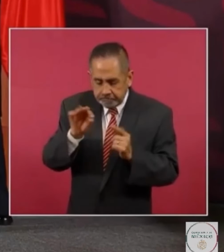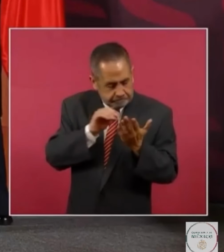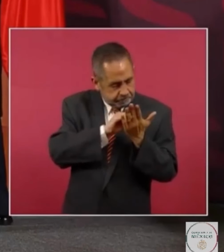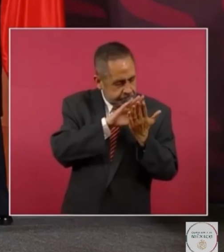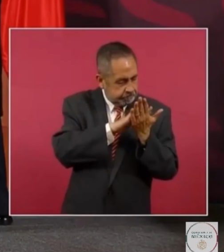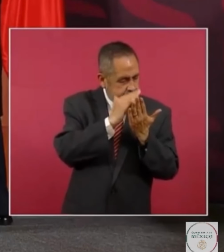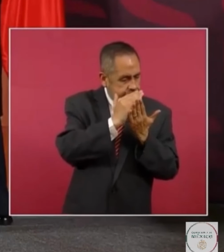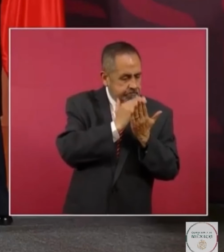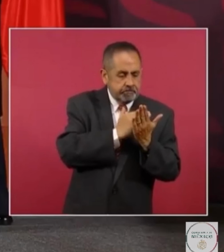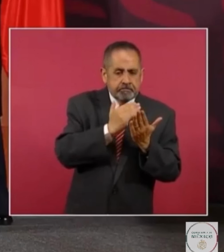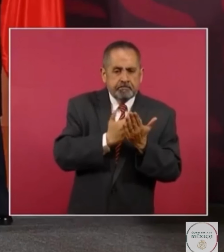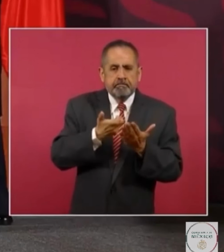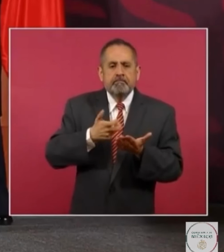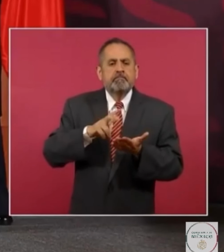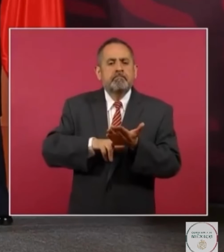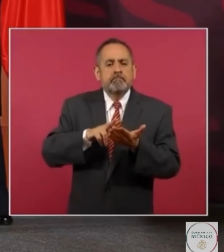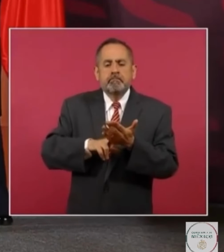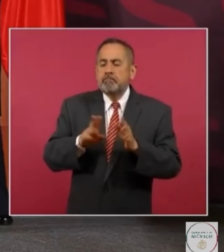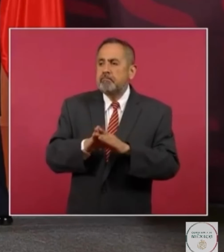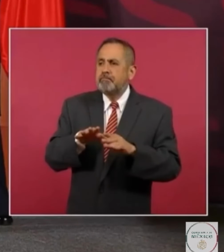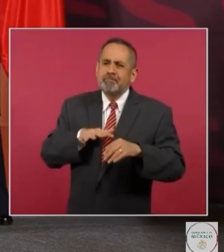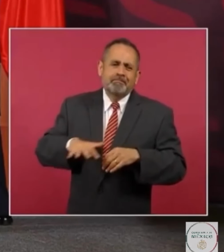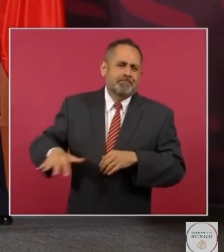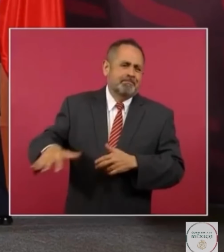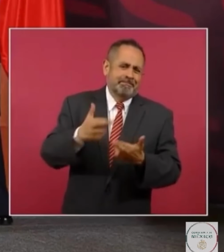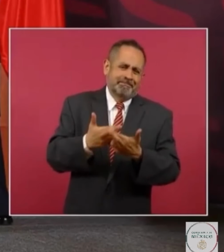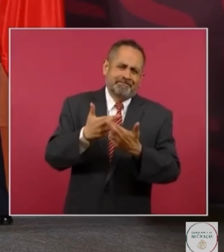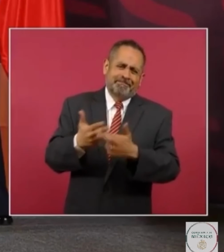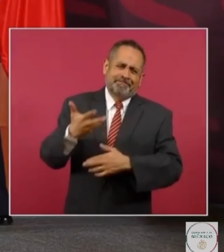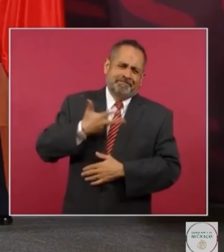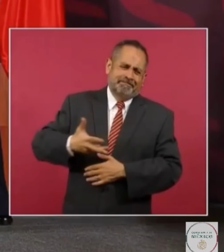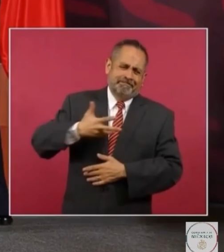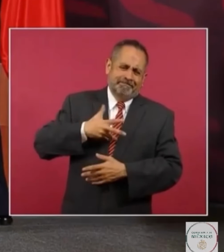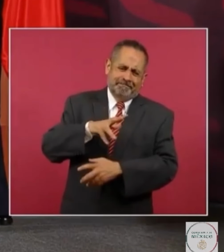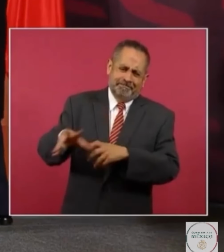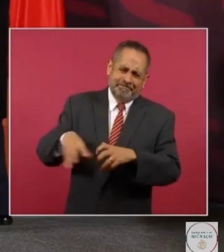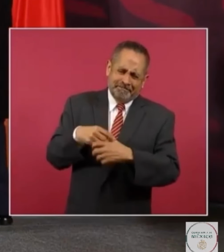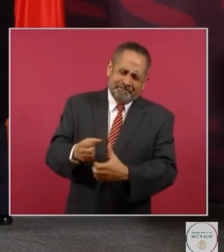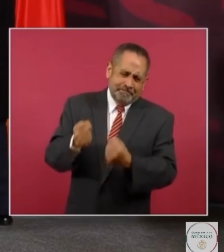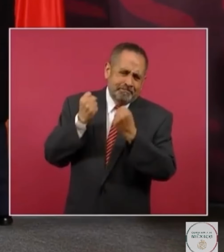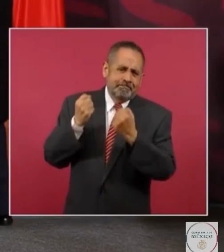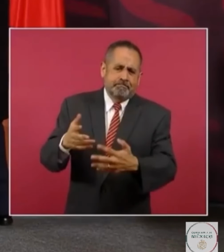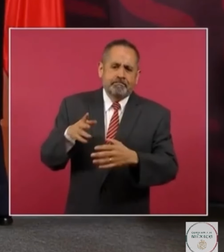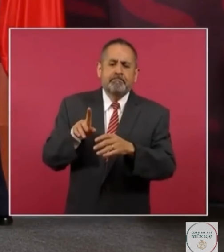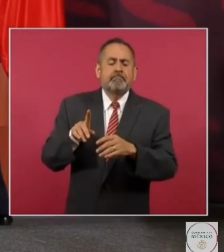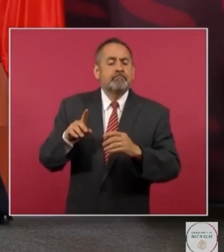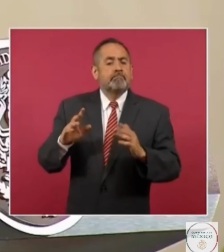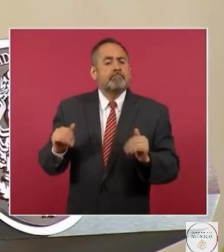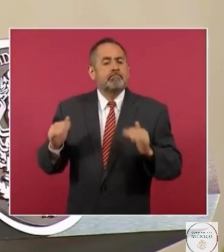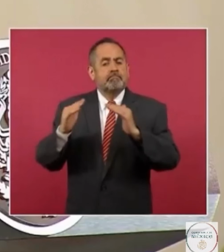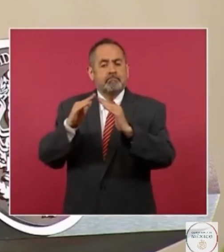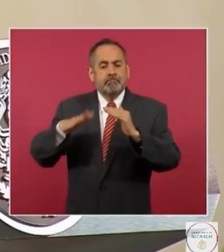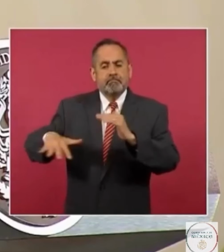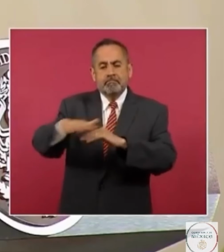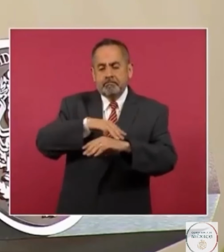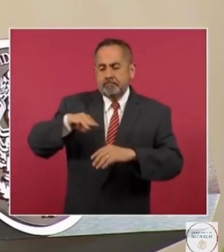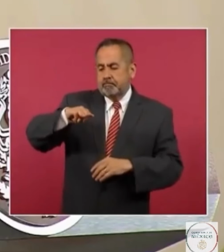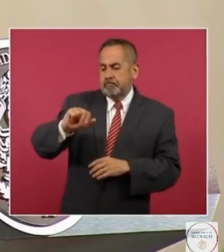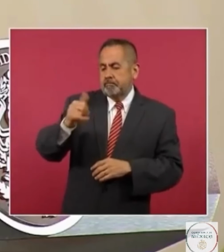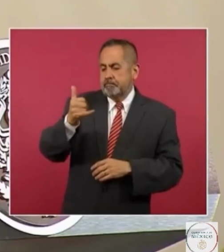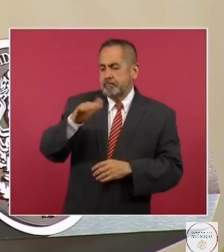y puesta en valor del inmenso patrimonio arqueológico que se localiza en el área maya de